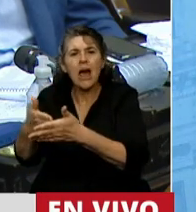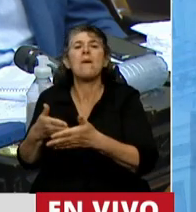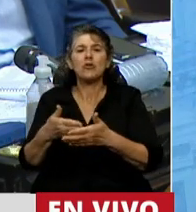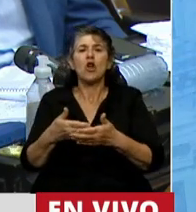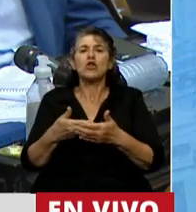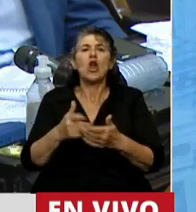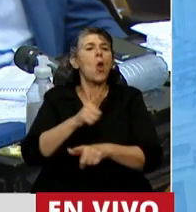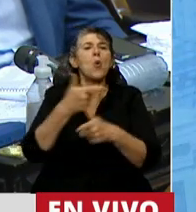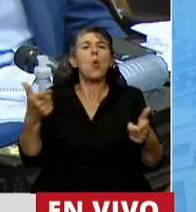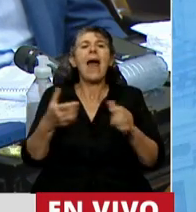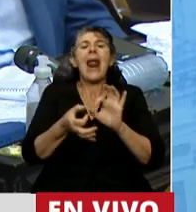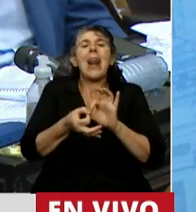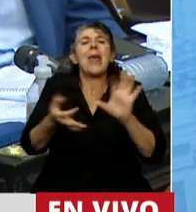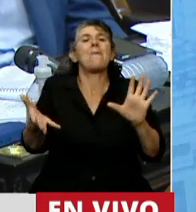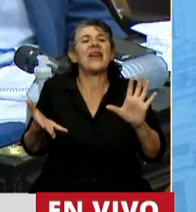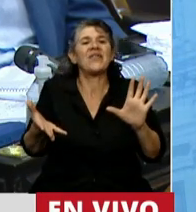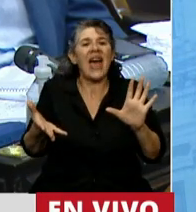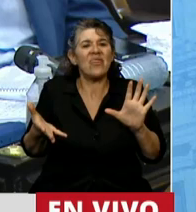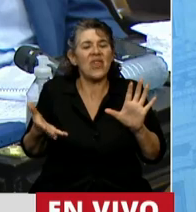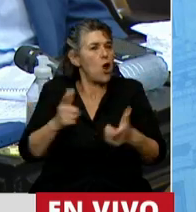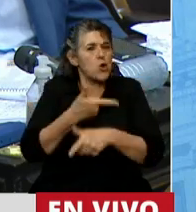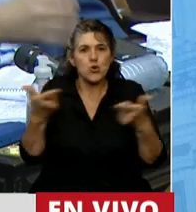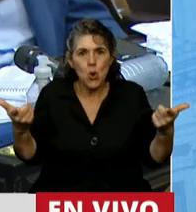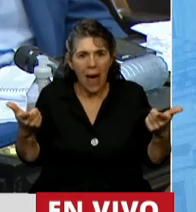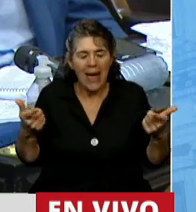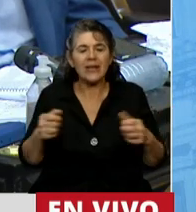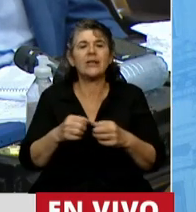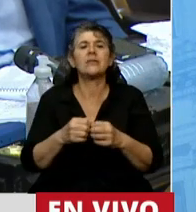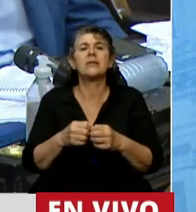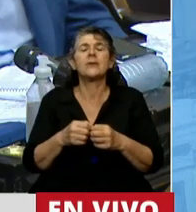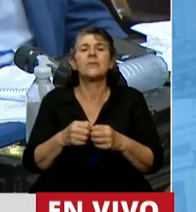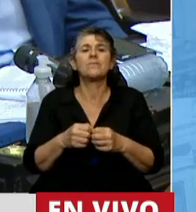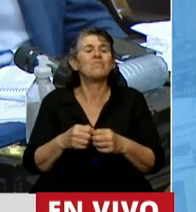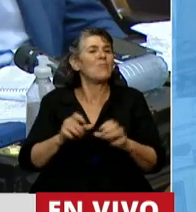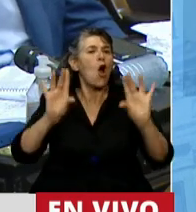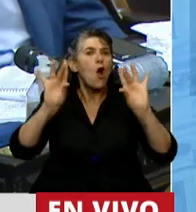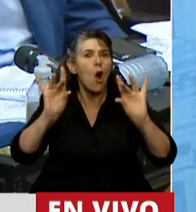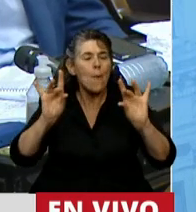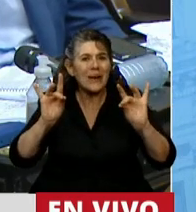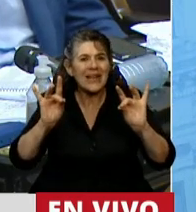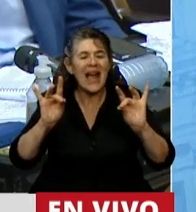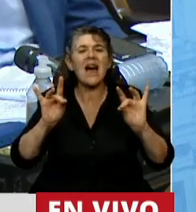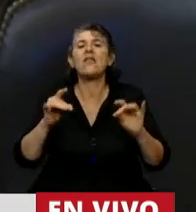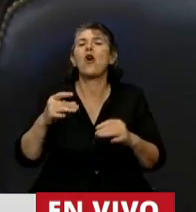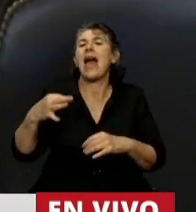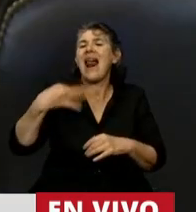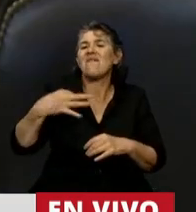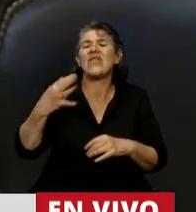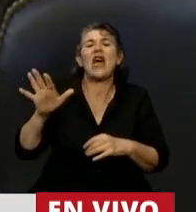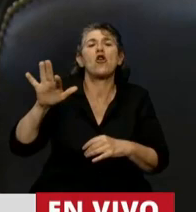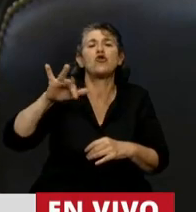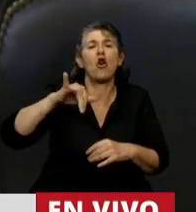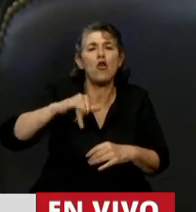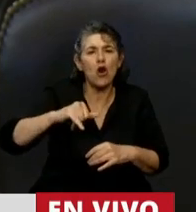se nos plantea en tiempos muy cercanos como algo difícil de ejercitar en la vida cotidiana y